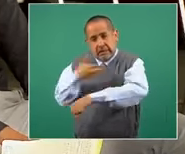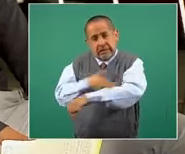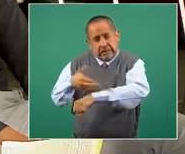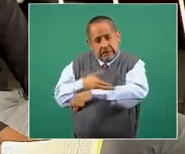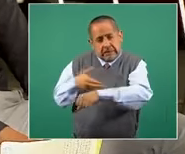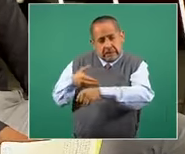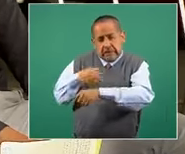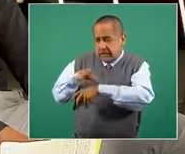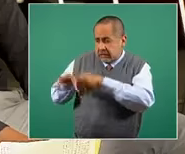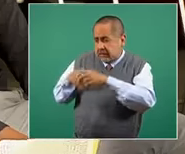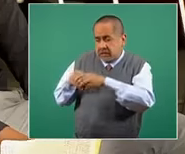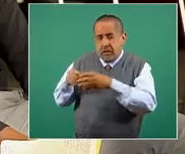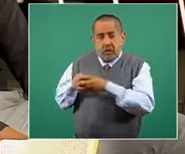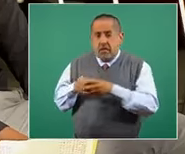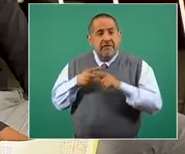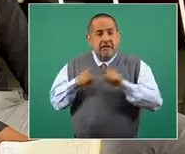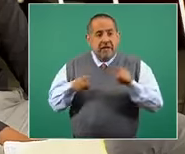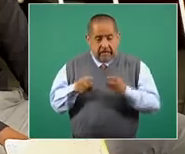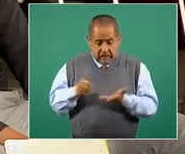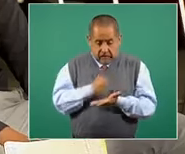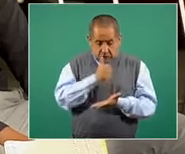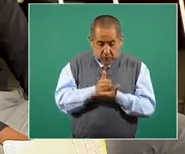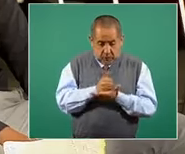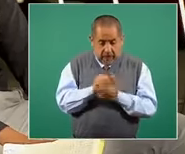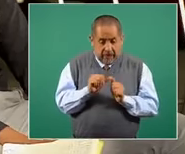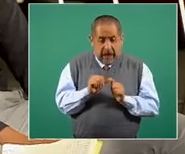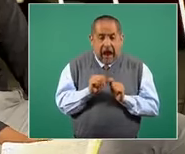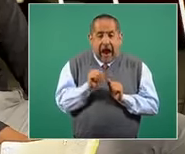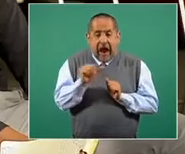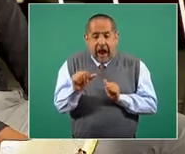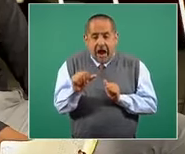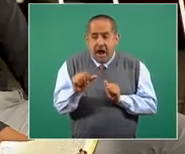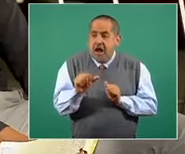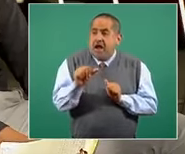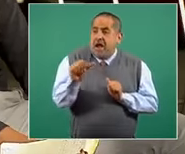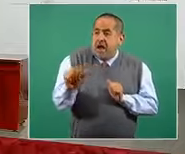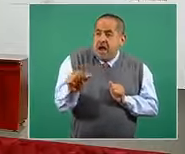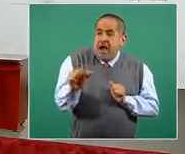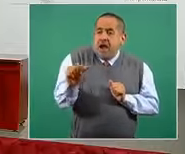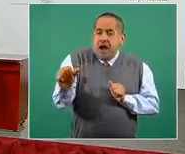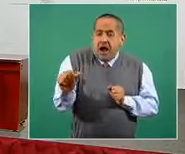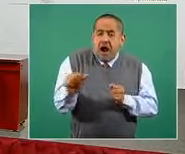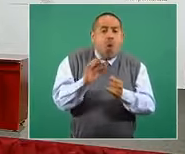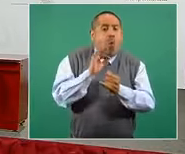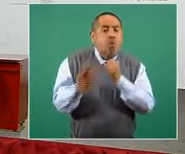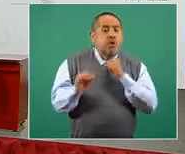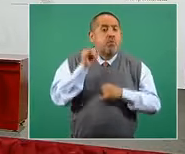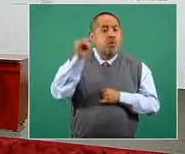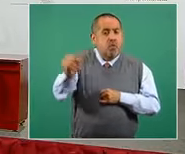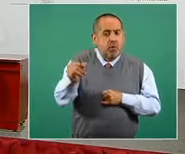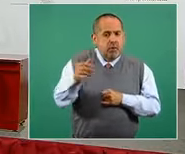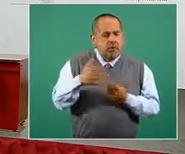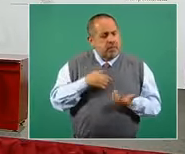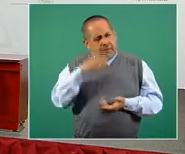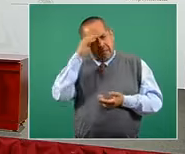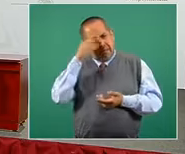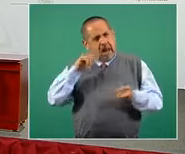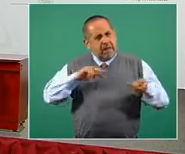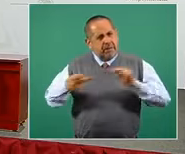organizándose del centro a la periferia, y lo que me argumentaban o lo que me decían es que